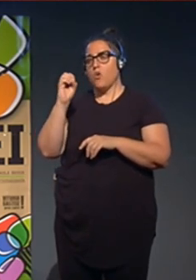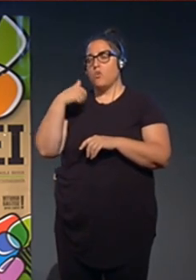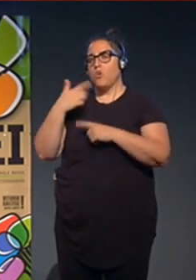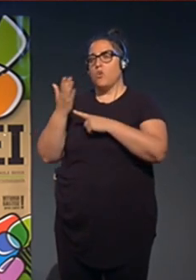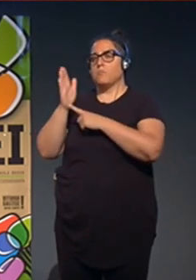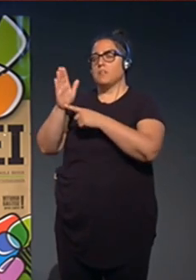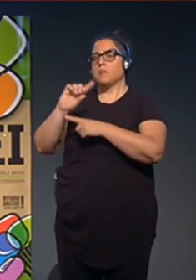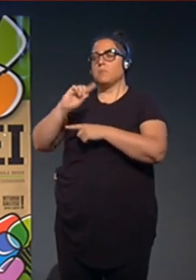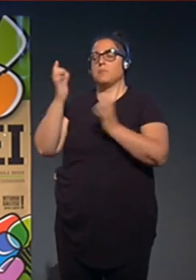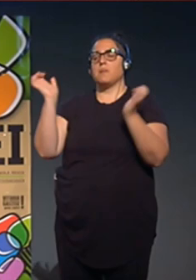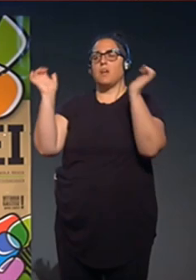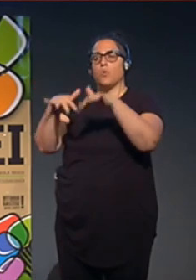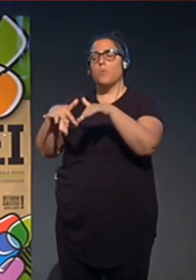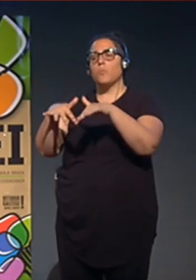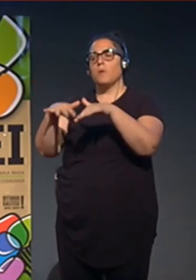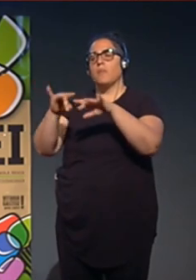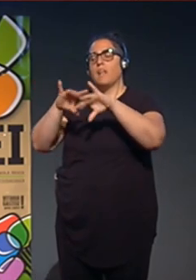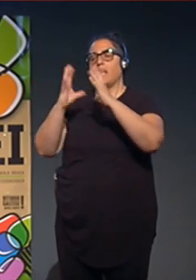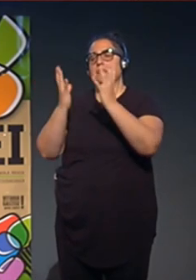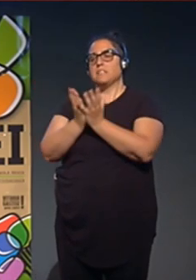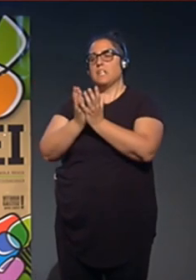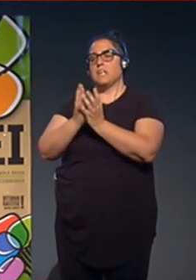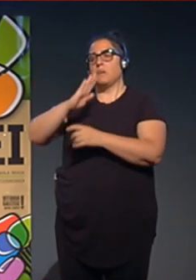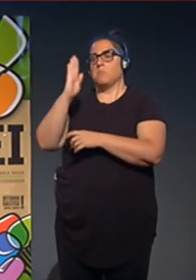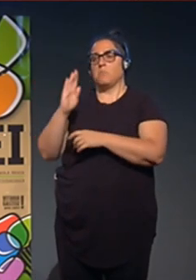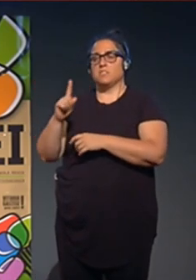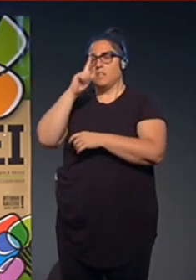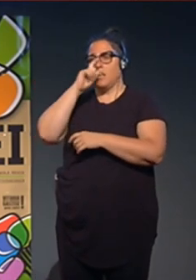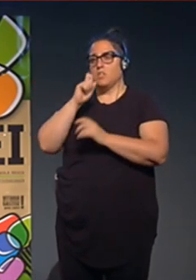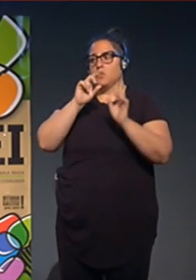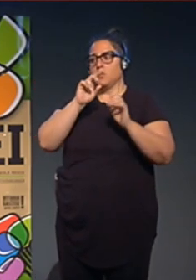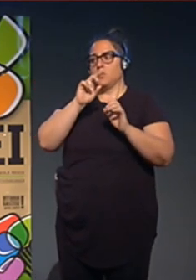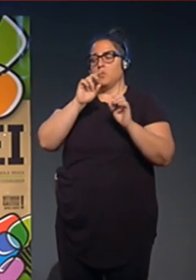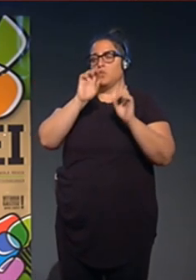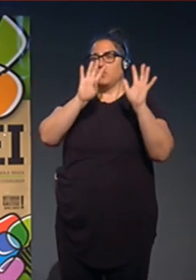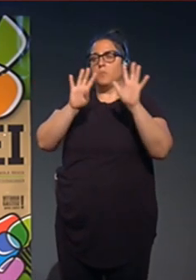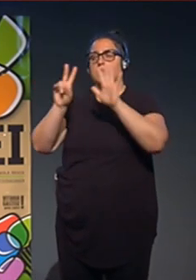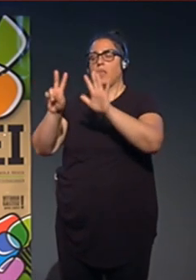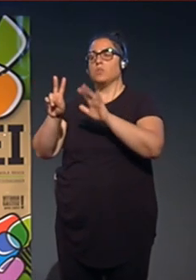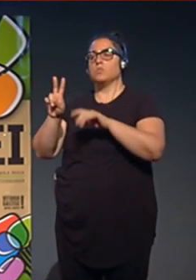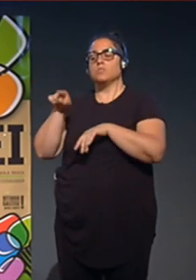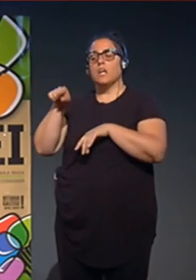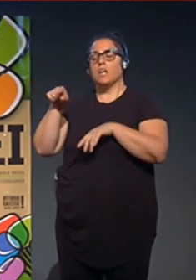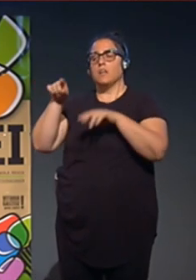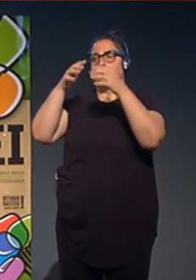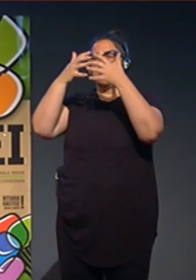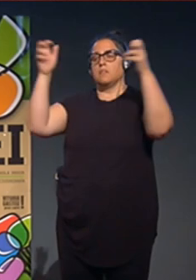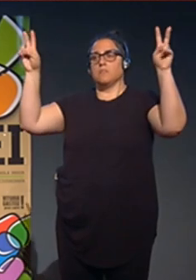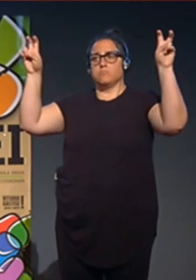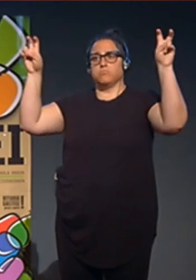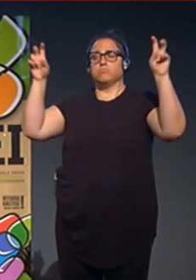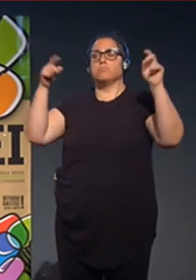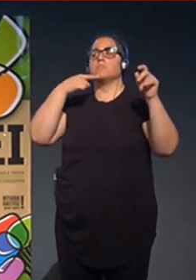de la tierra en Río en 1992 y allí el eslogan que sigue siendo muy